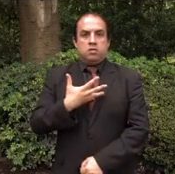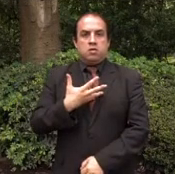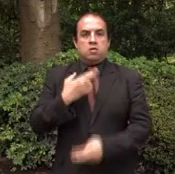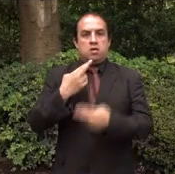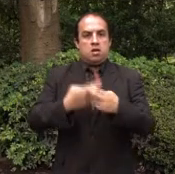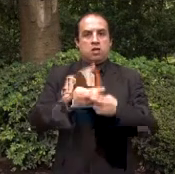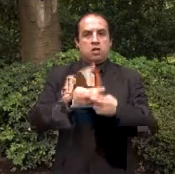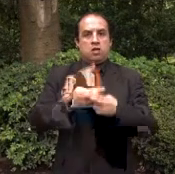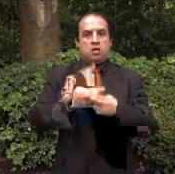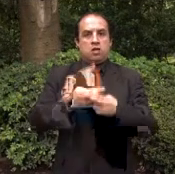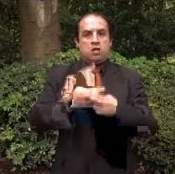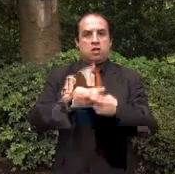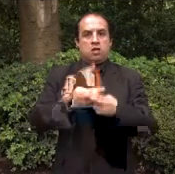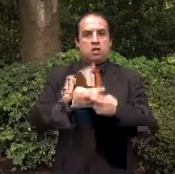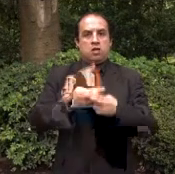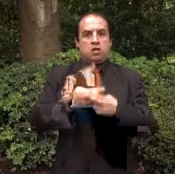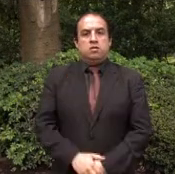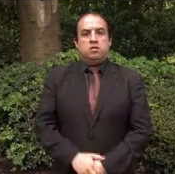natural